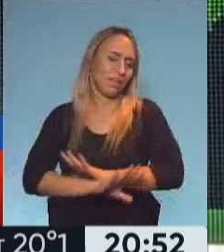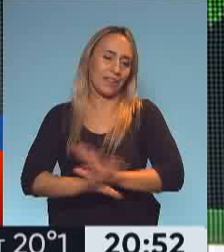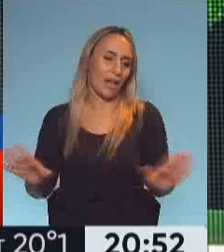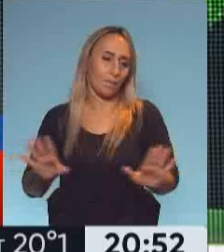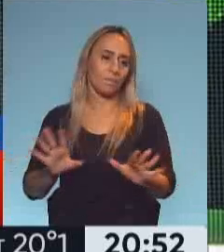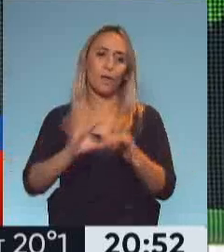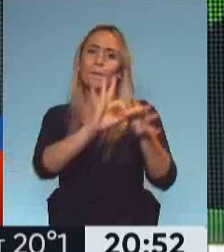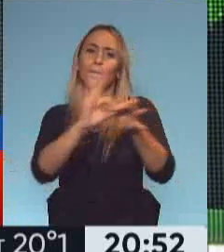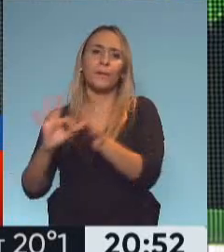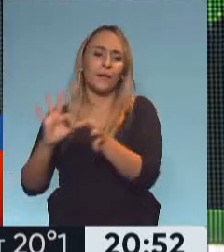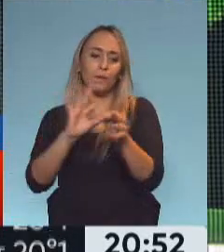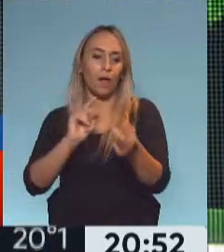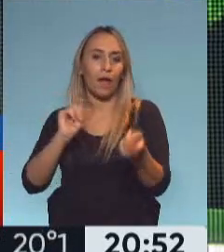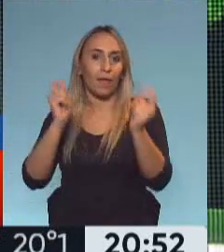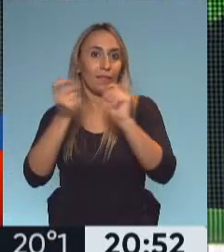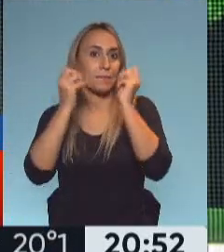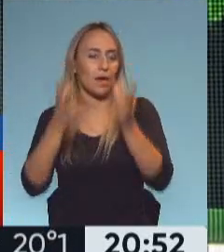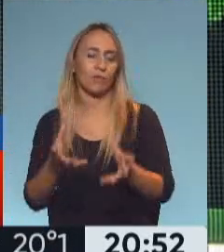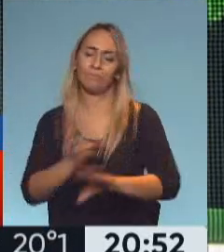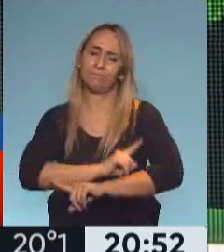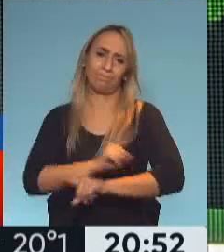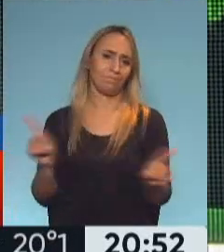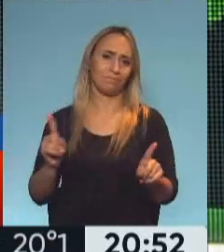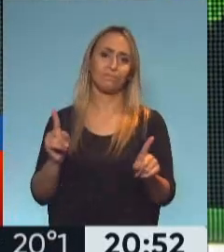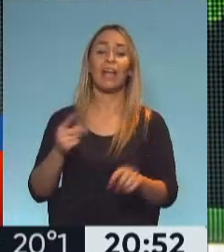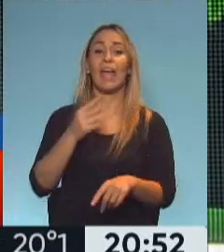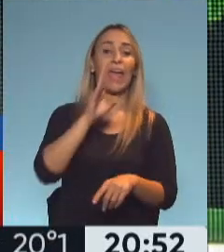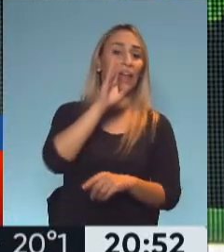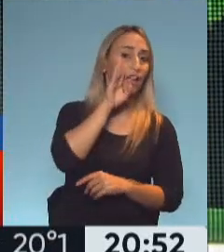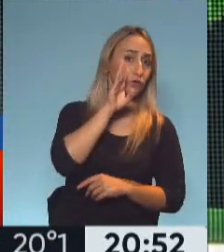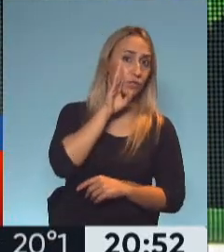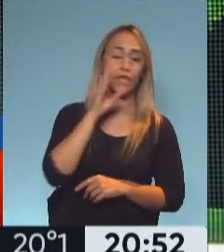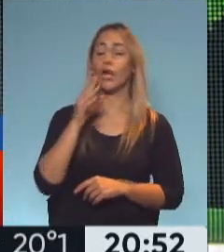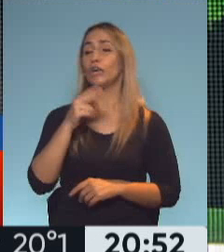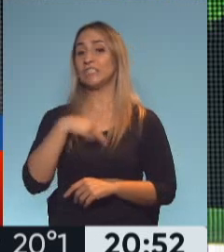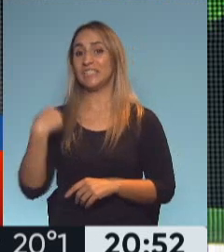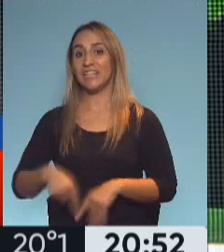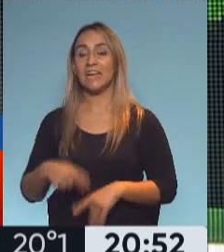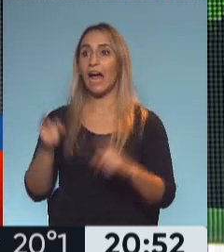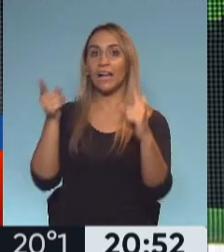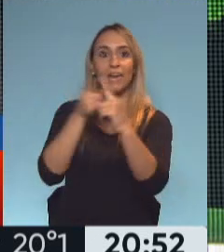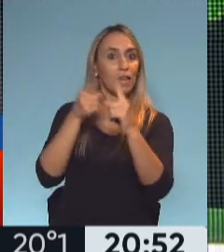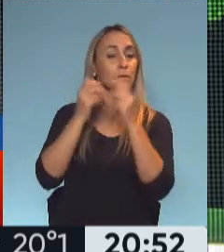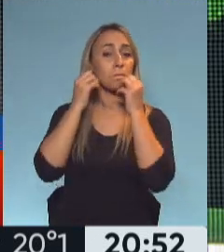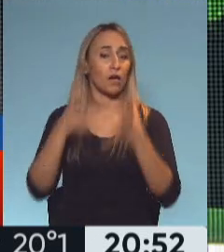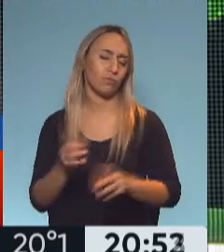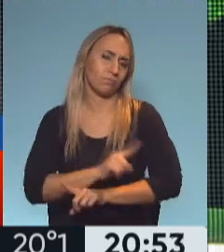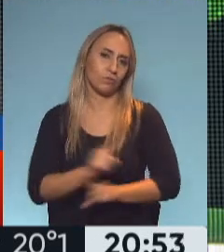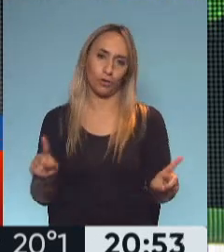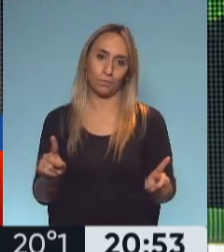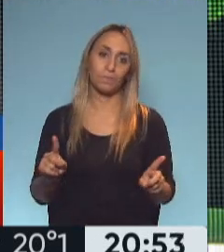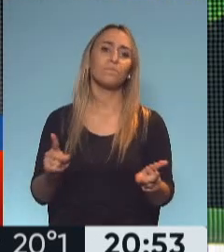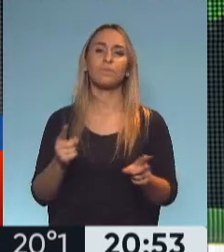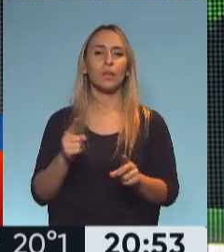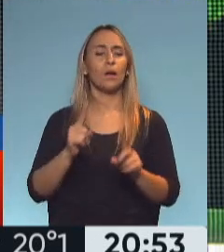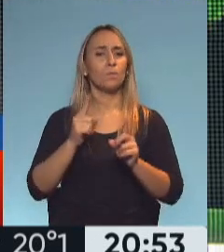ese vínculo. No hay un deshielo de las relaciones entre Estados Unidos y China. Y nos referimos principalmente, sobre todo, a que este